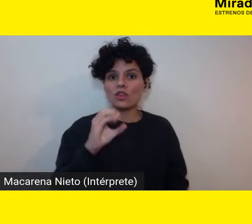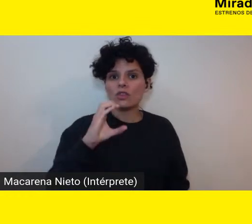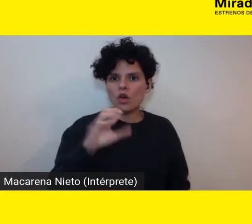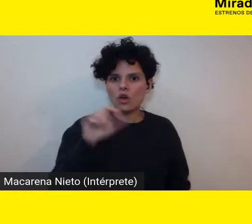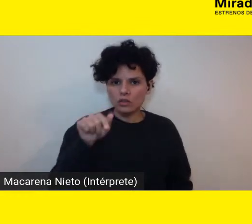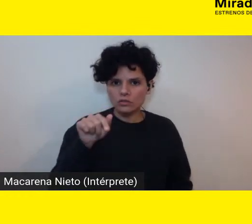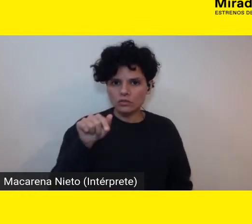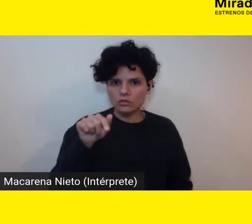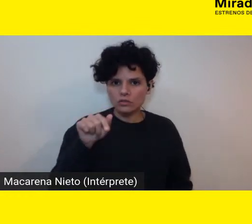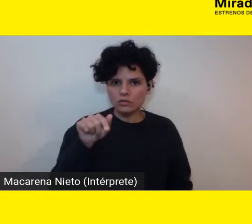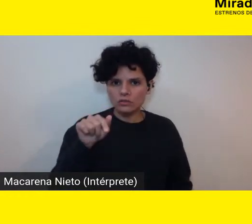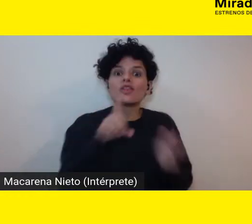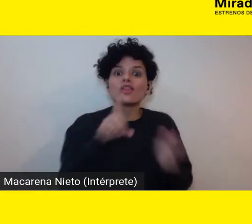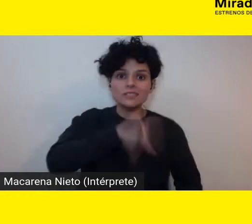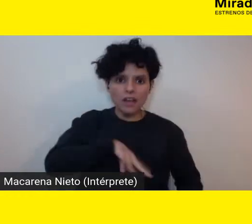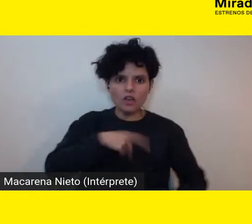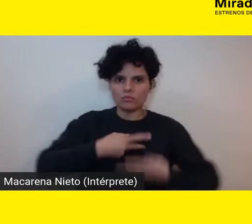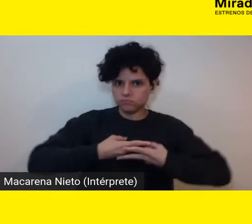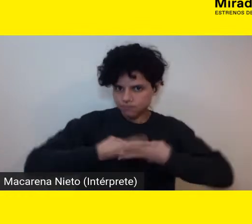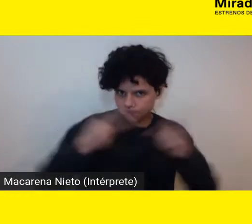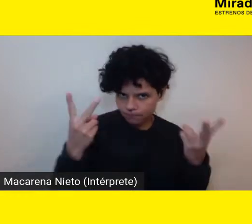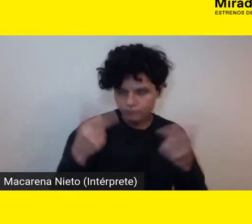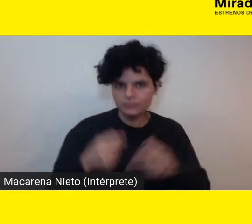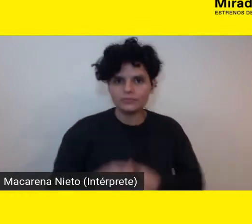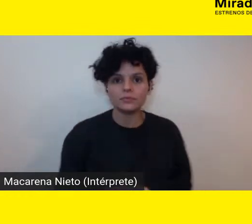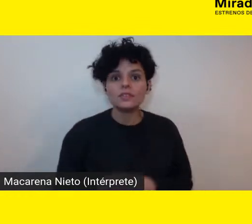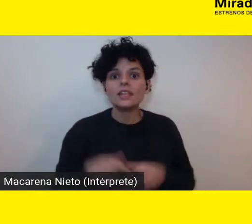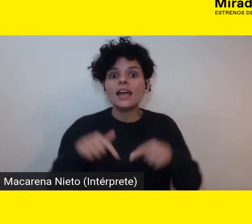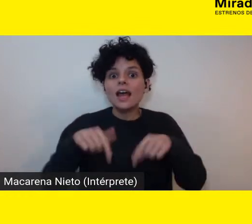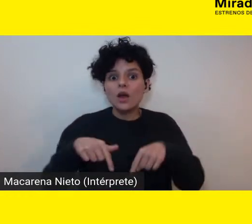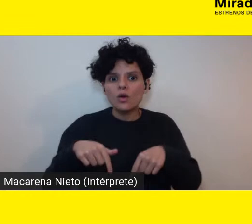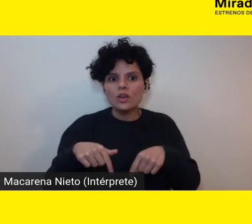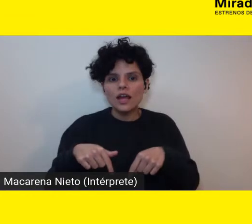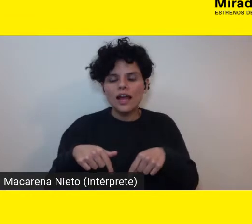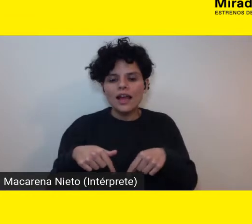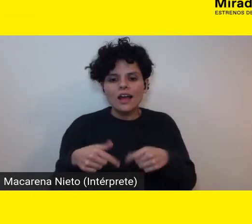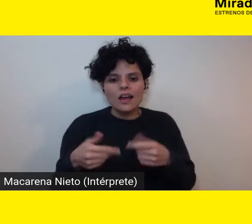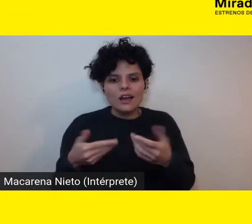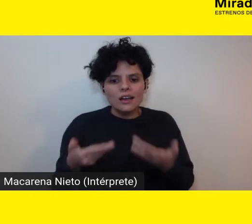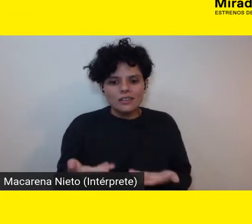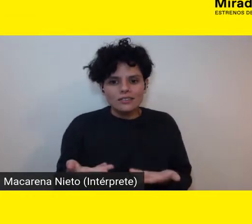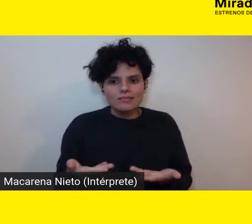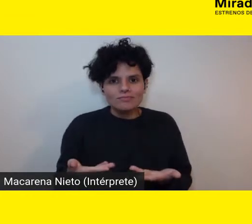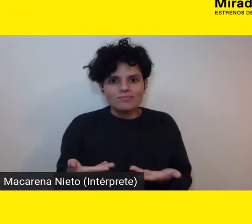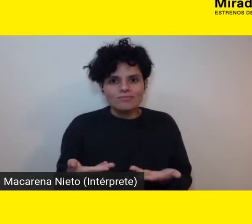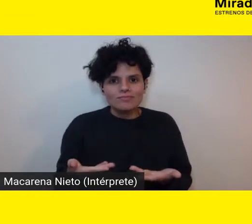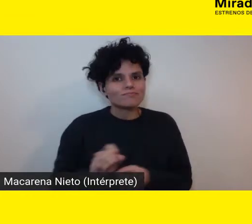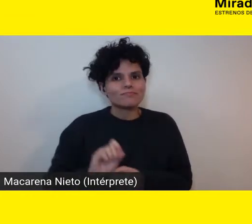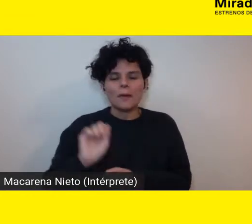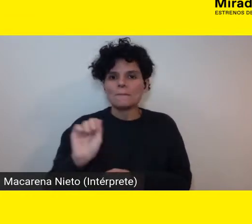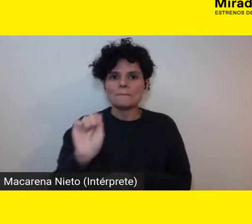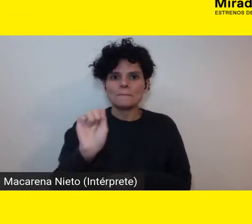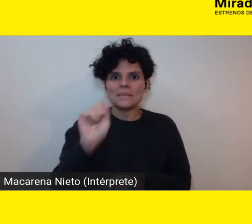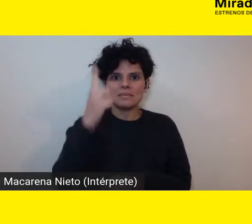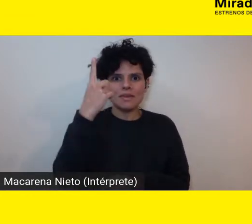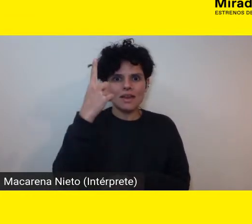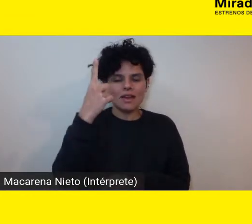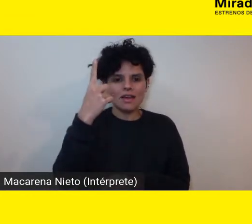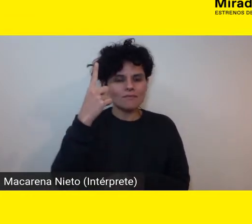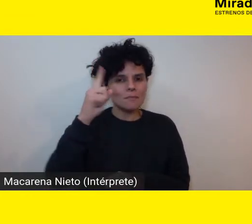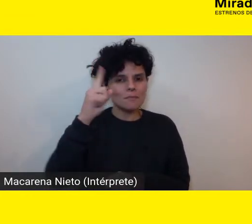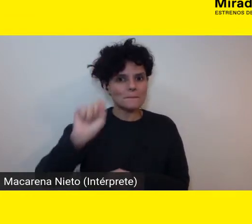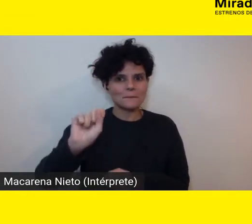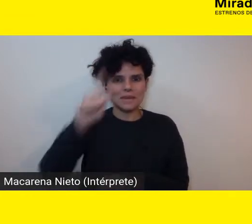documentales chilenos. En esta ocasión se trata de nuestro primer documental online,